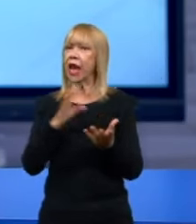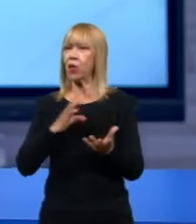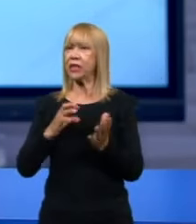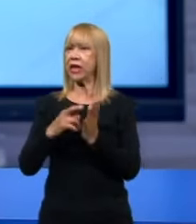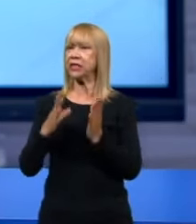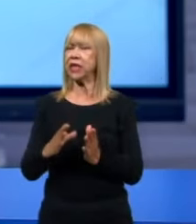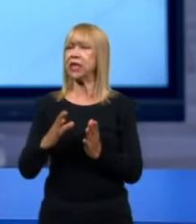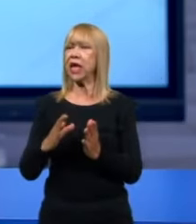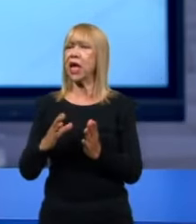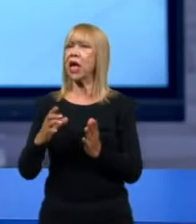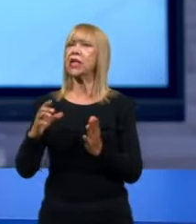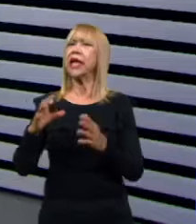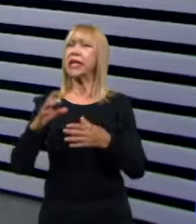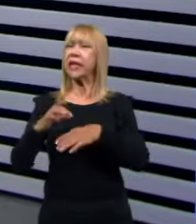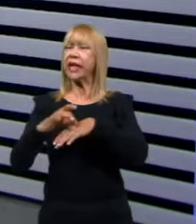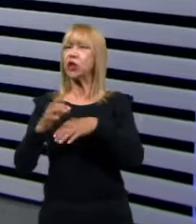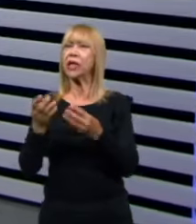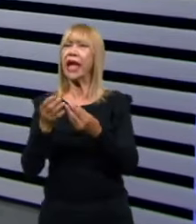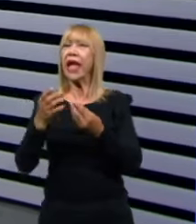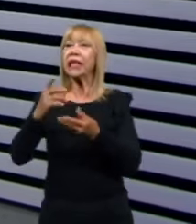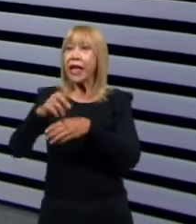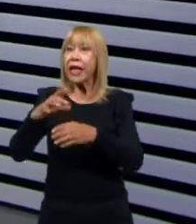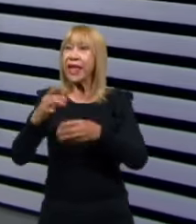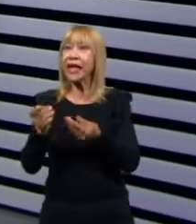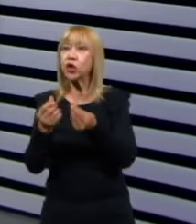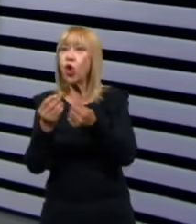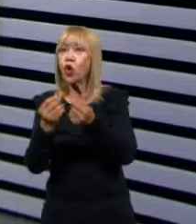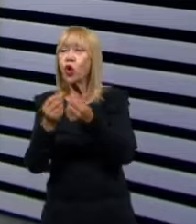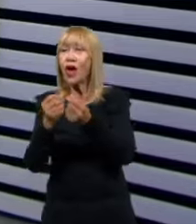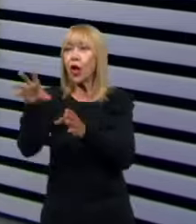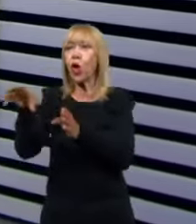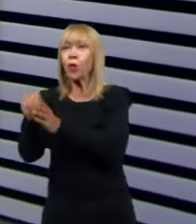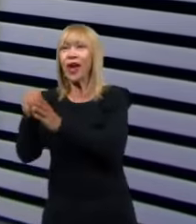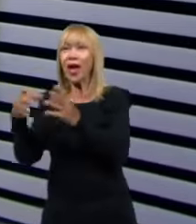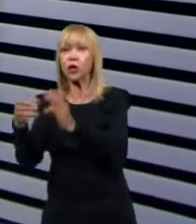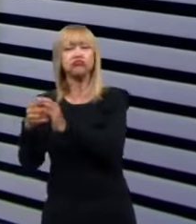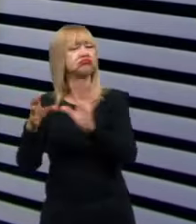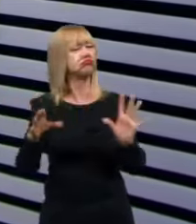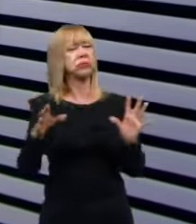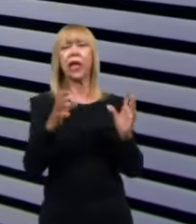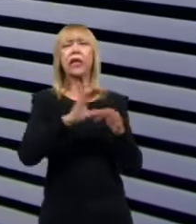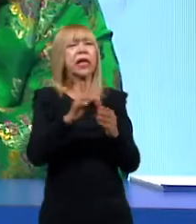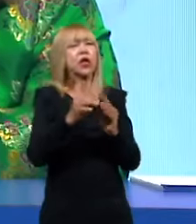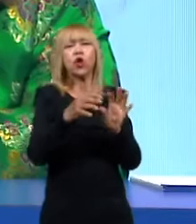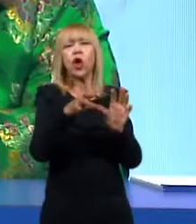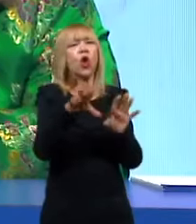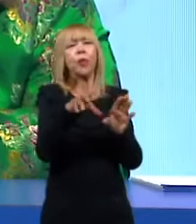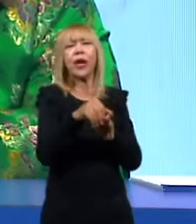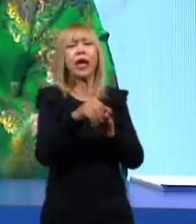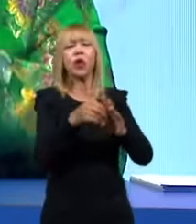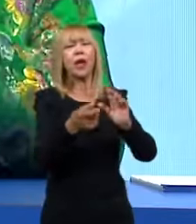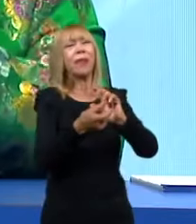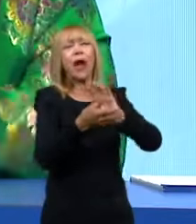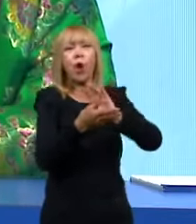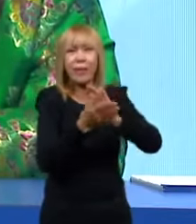residente han planteado, del territorio incorporado, ¿usted está solo con eso? ¿No sería claudicar? El territorio incorporado es la transición natural a convertirse en un